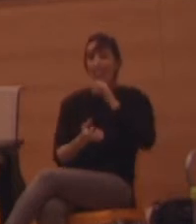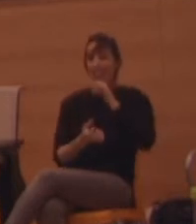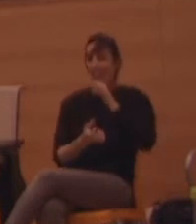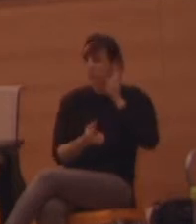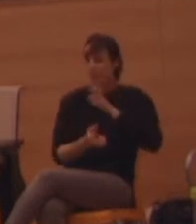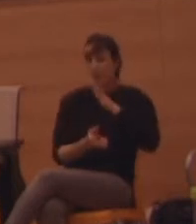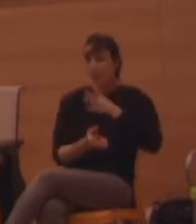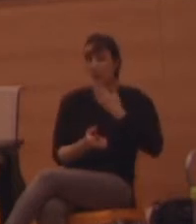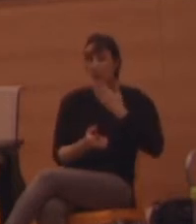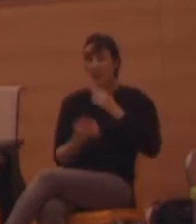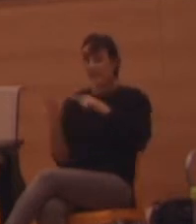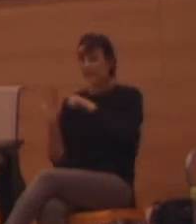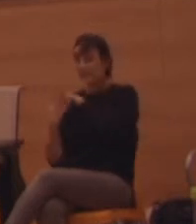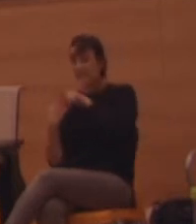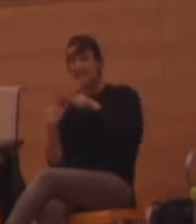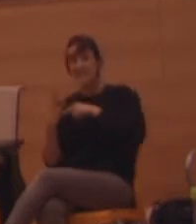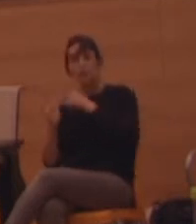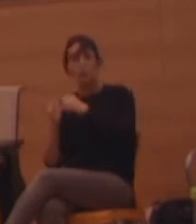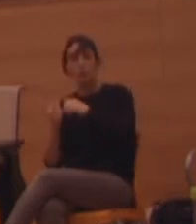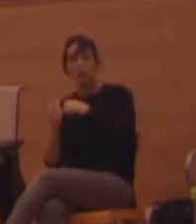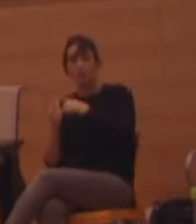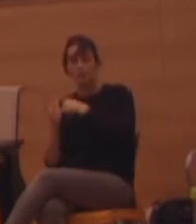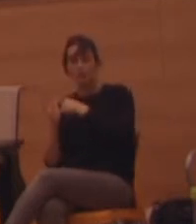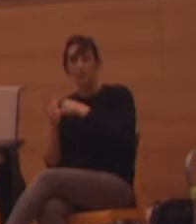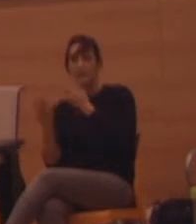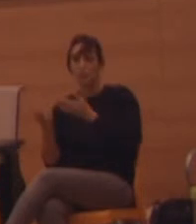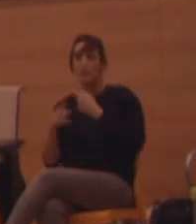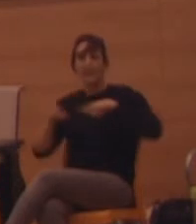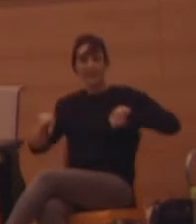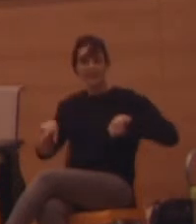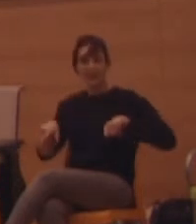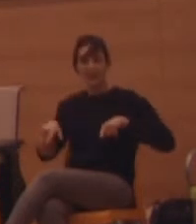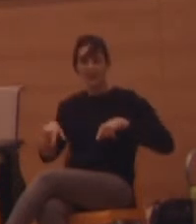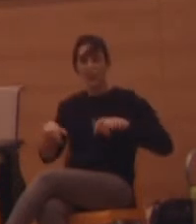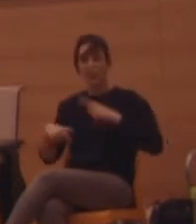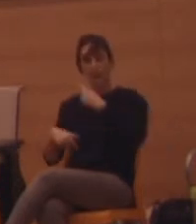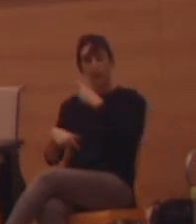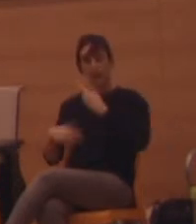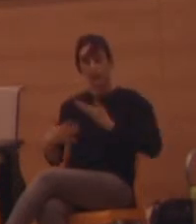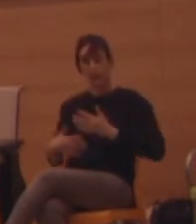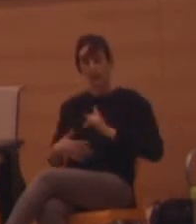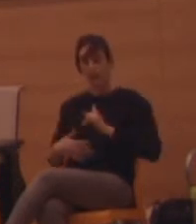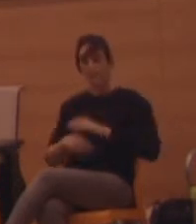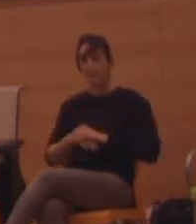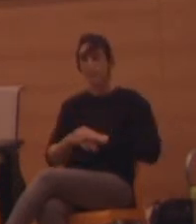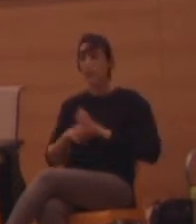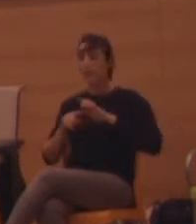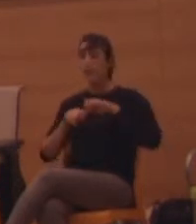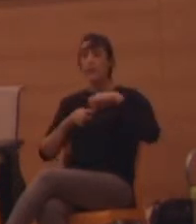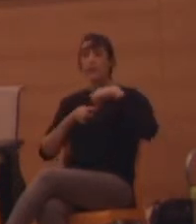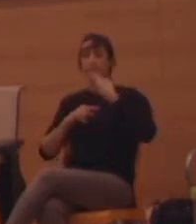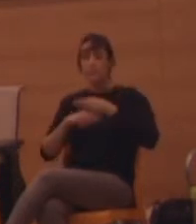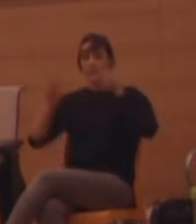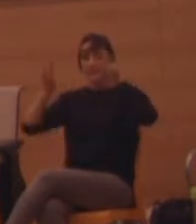uñas engrosadas, pero uñas muy frágiles, es la diferenciación que tenemos, ¿no? Después, el tratamiento que debemos hacer en el